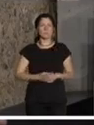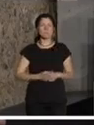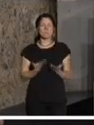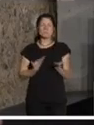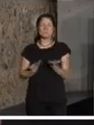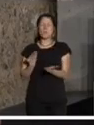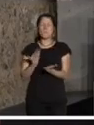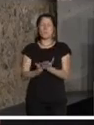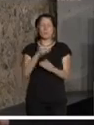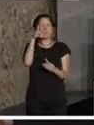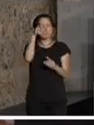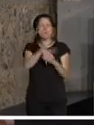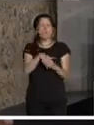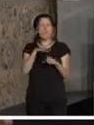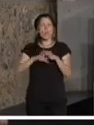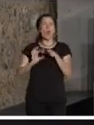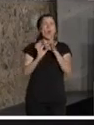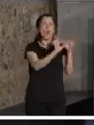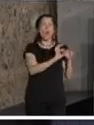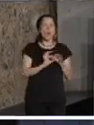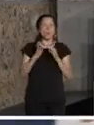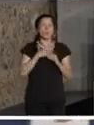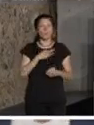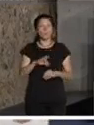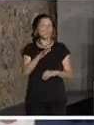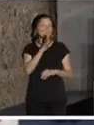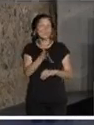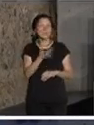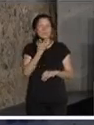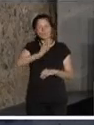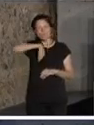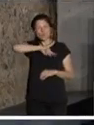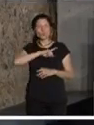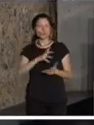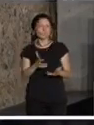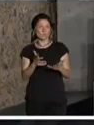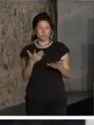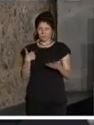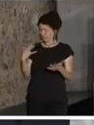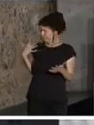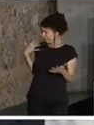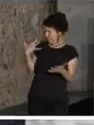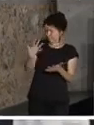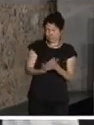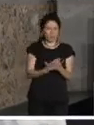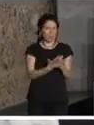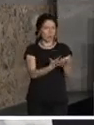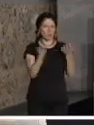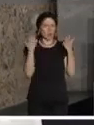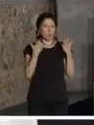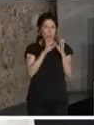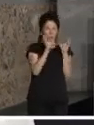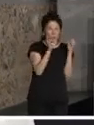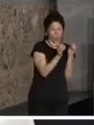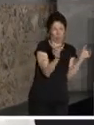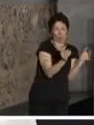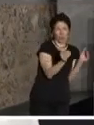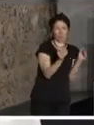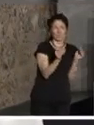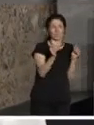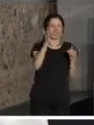Os pido el voto para unidas podemos Porque si hemos conseguido todo esto estando en minoría